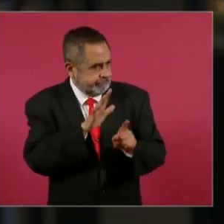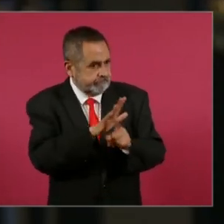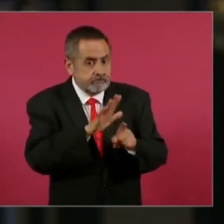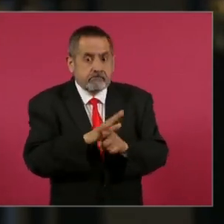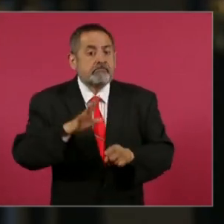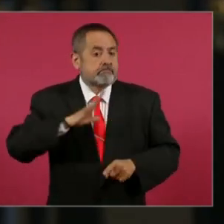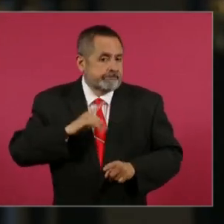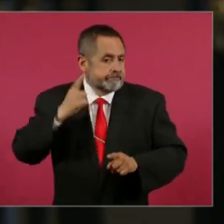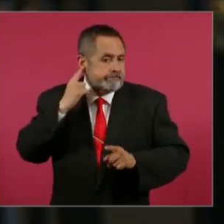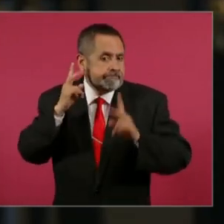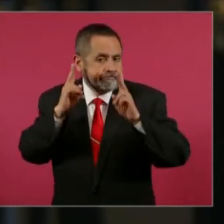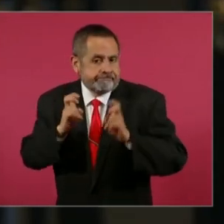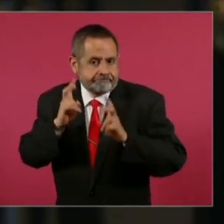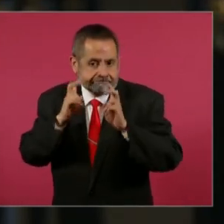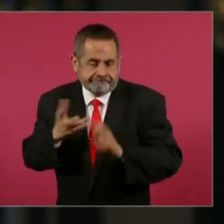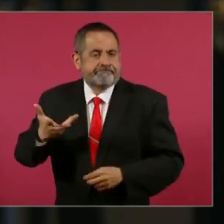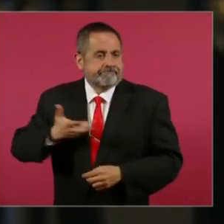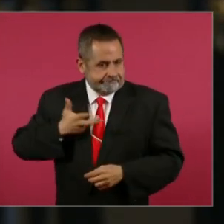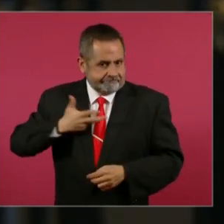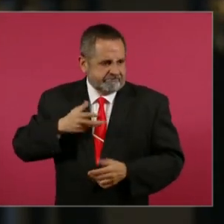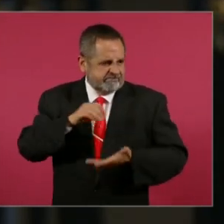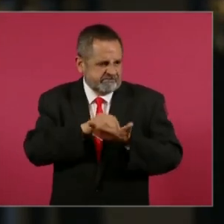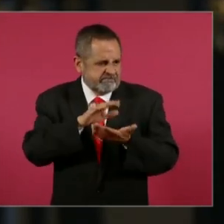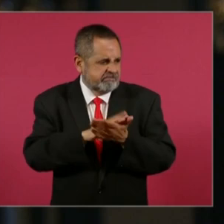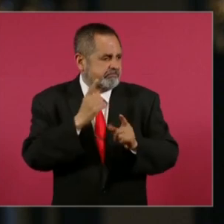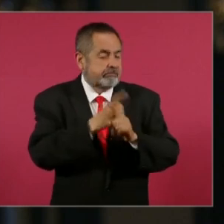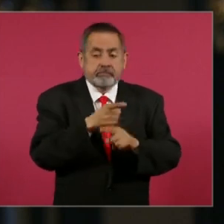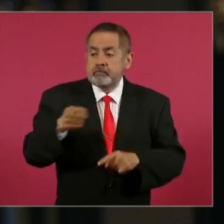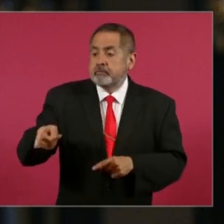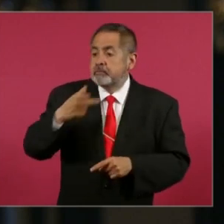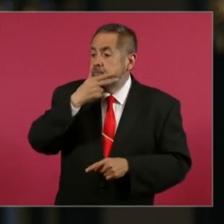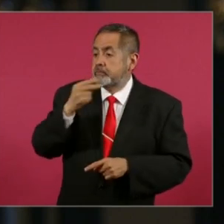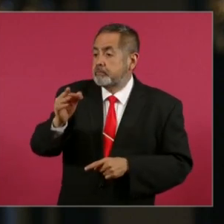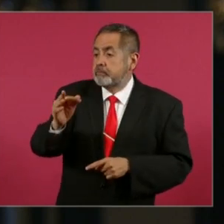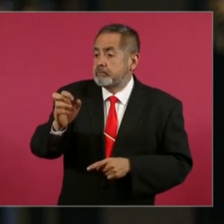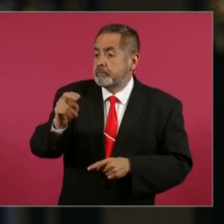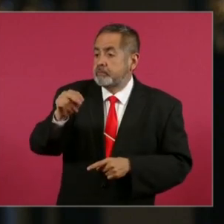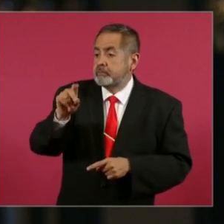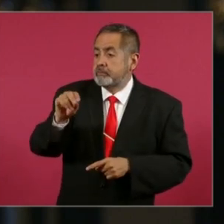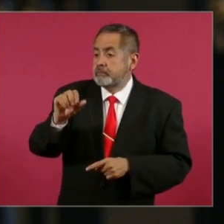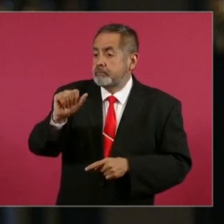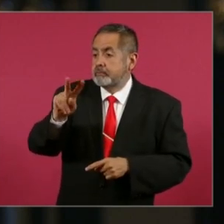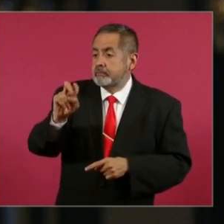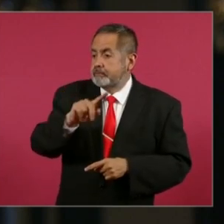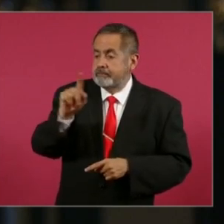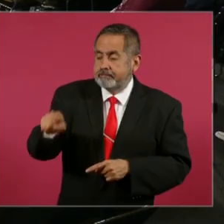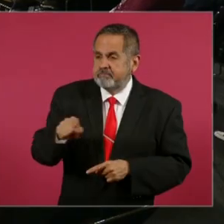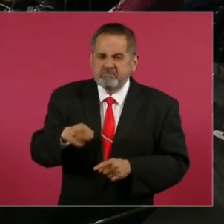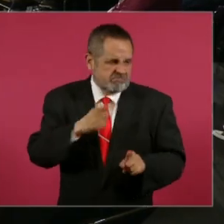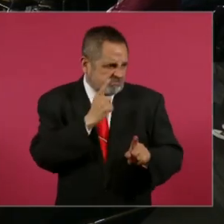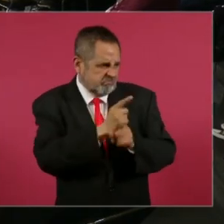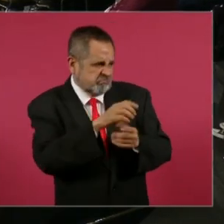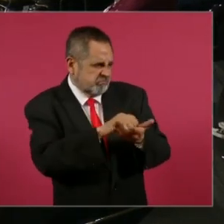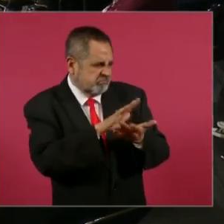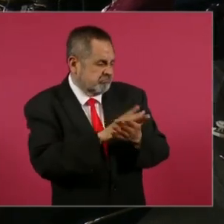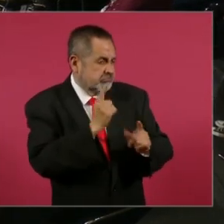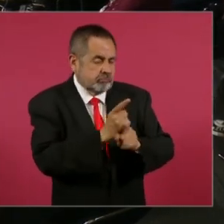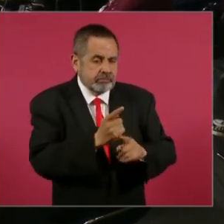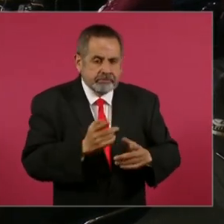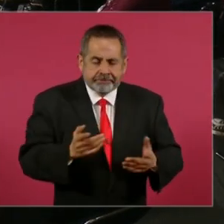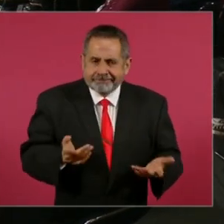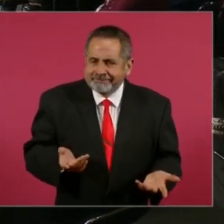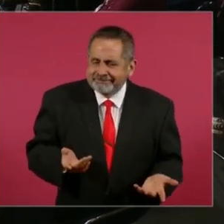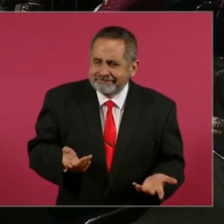audio, lo pusimos ayer, de estas amenazas del funcionario, que es Fernando Álvarez Monge. Eso me lleva pues a preguntarle, presidente, ¿cómo se